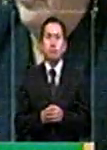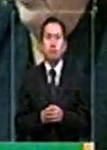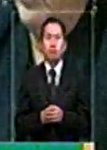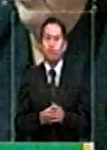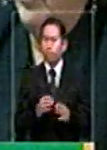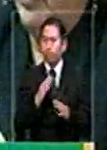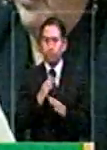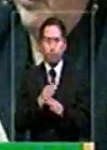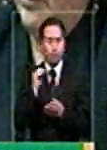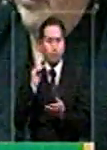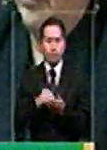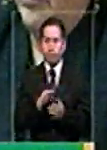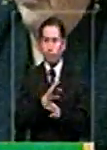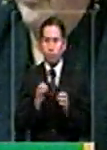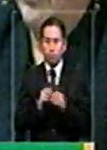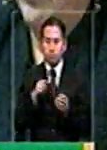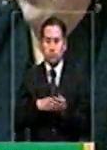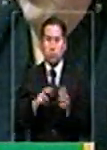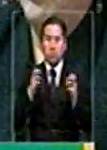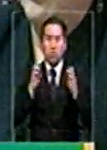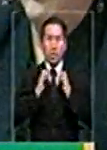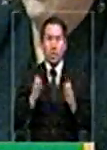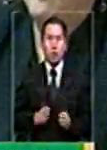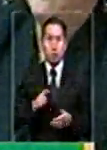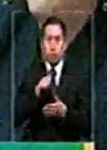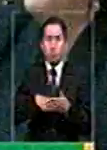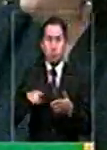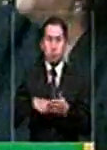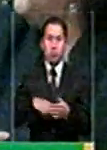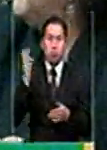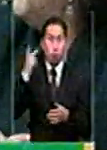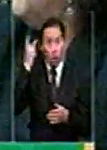sentenciado con el tema ético, político.